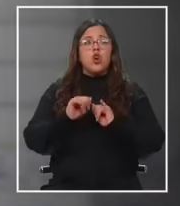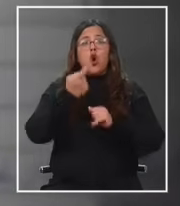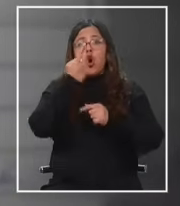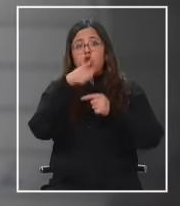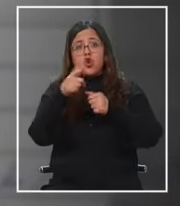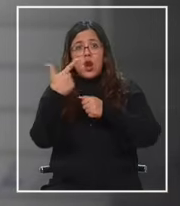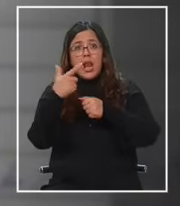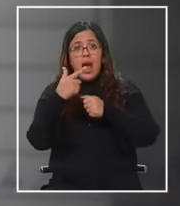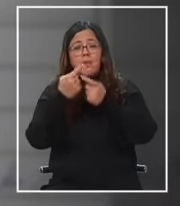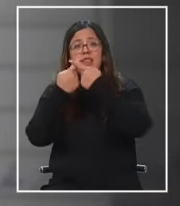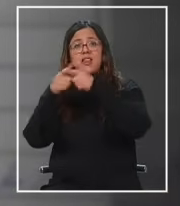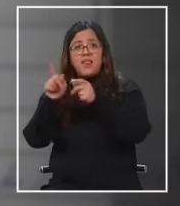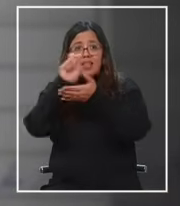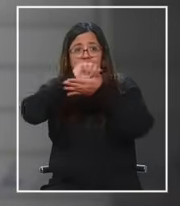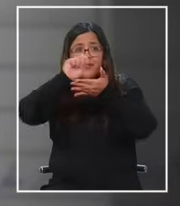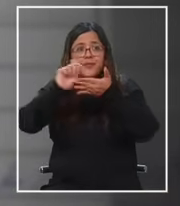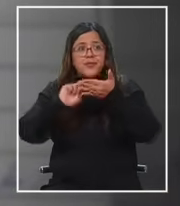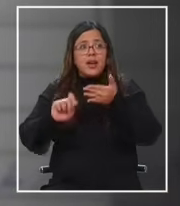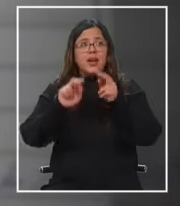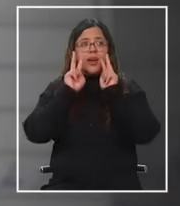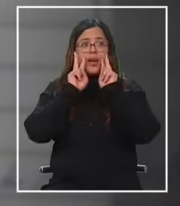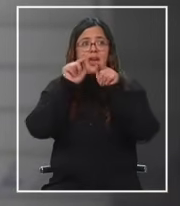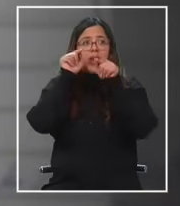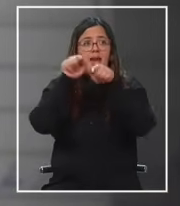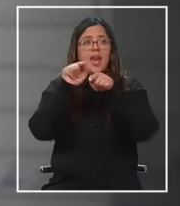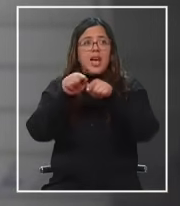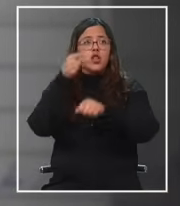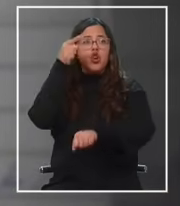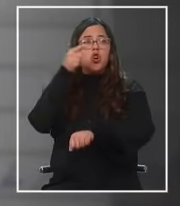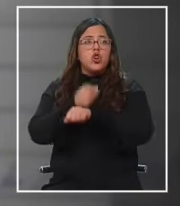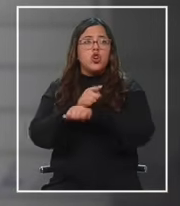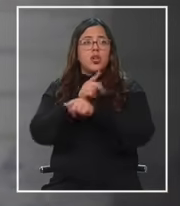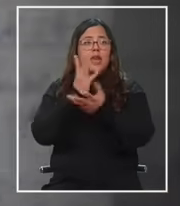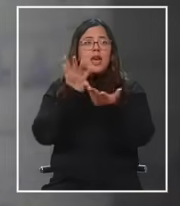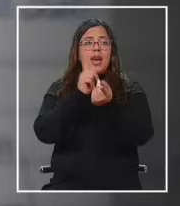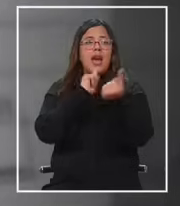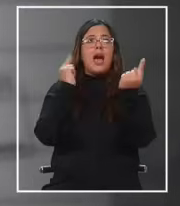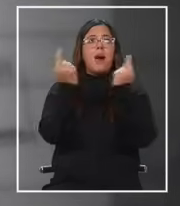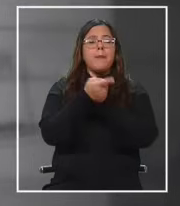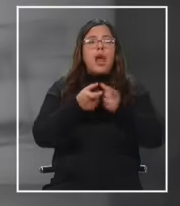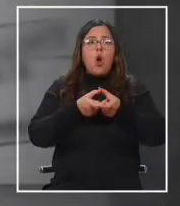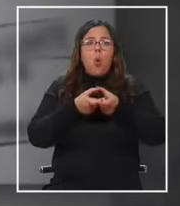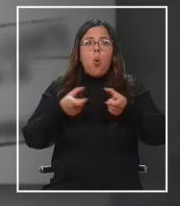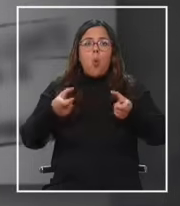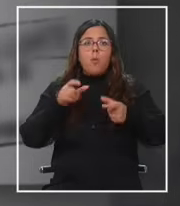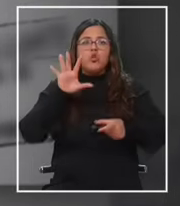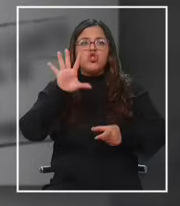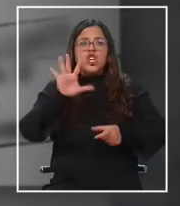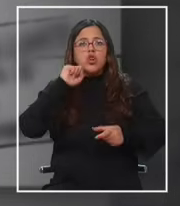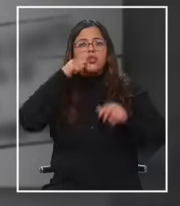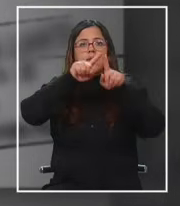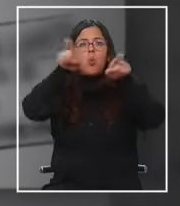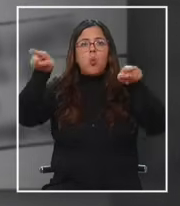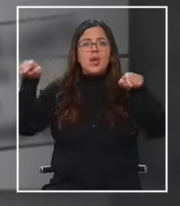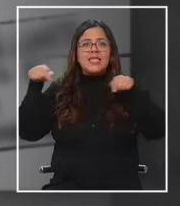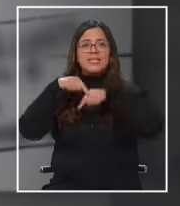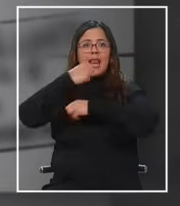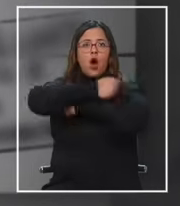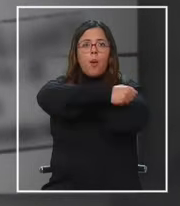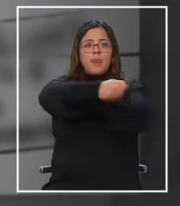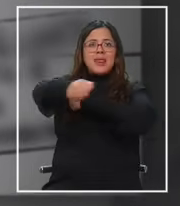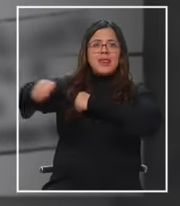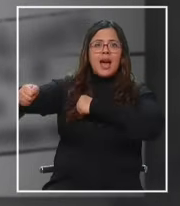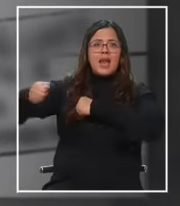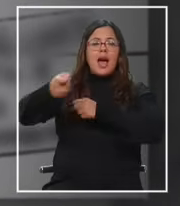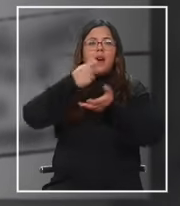lápiz, distinta letra, aparece esta indicación que ordena cambiar a cupo 5, que es una sala con ventana. La